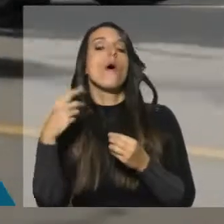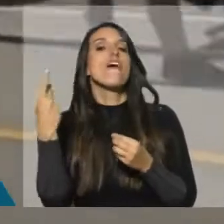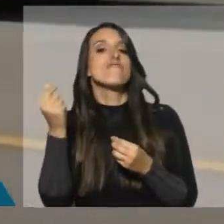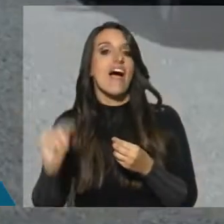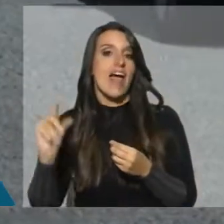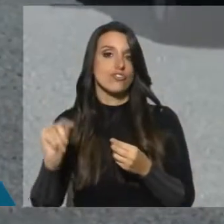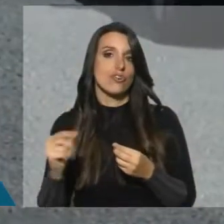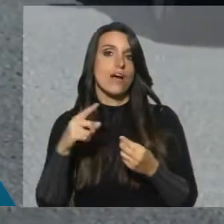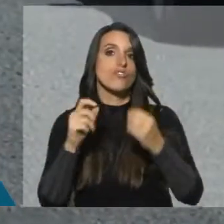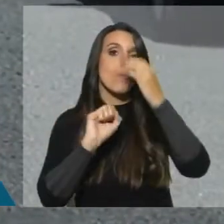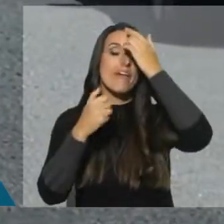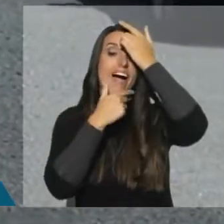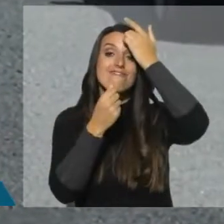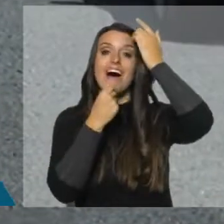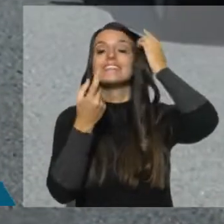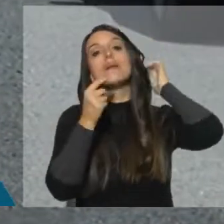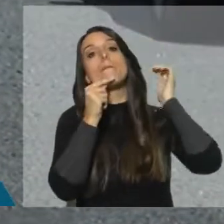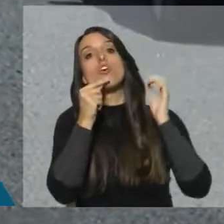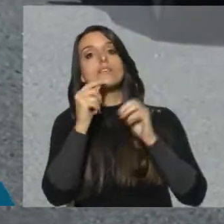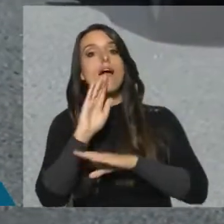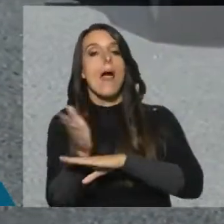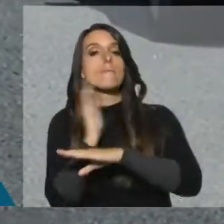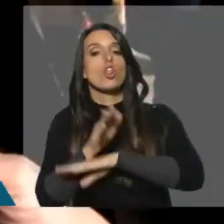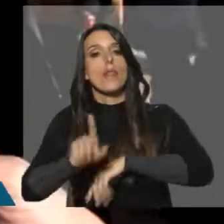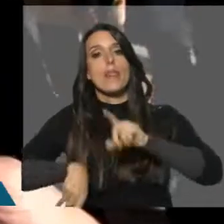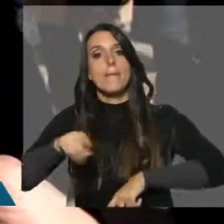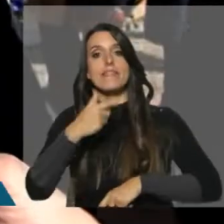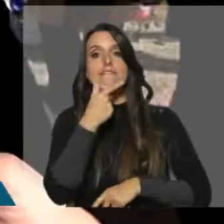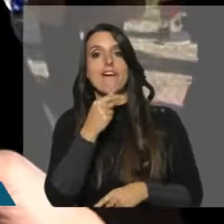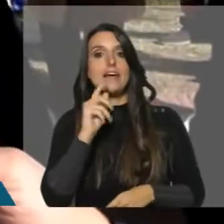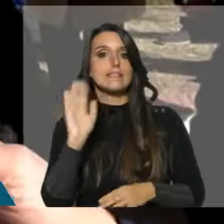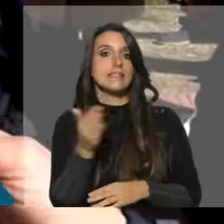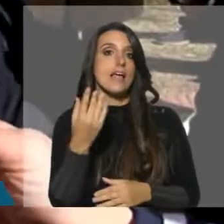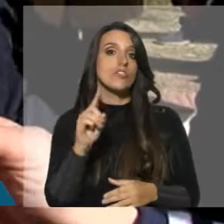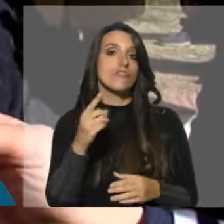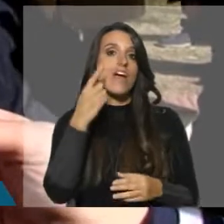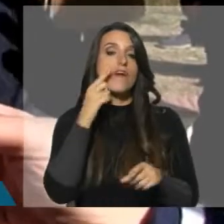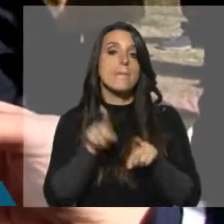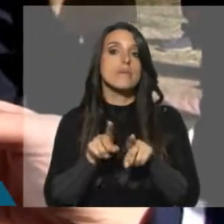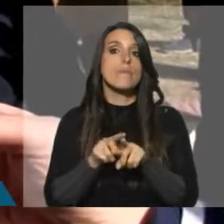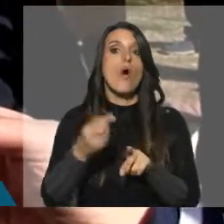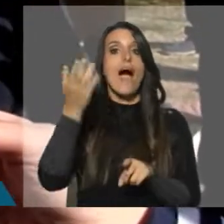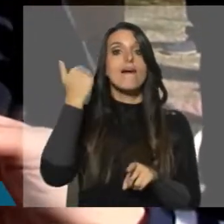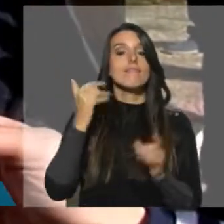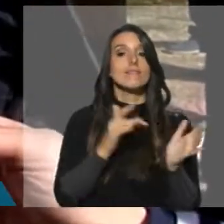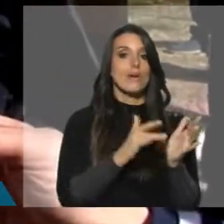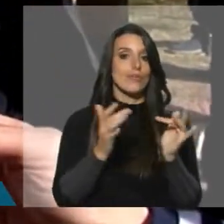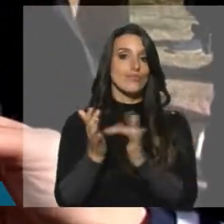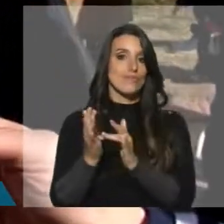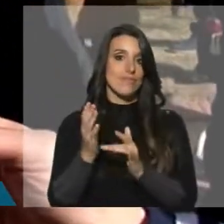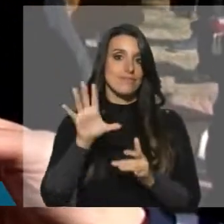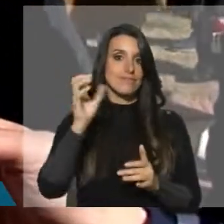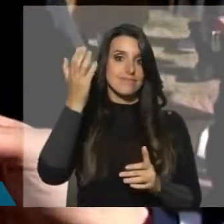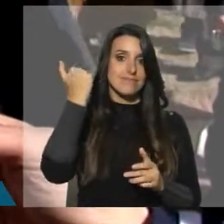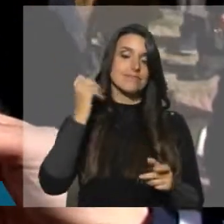máximo posible los pasos de frontera, ¿no? Trataremos de hacer como hicimos allí en Semana de Turismo, Semana Santa, que tomamos